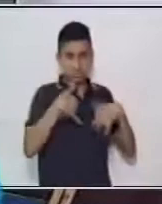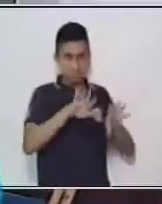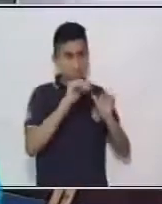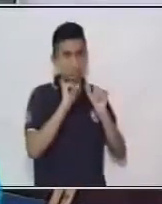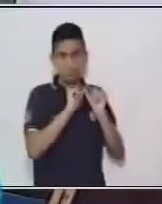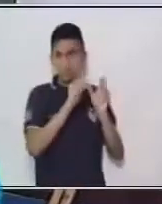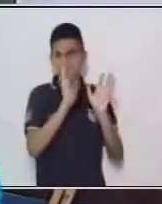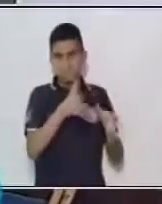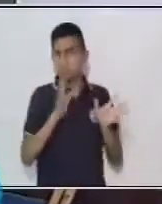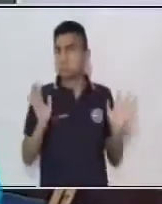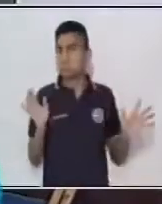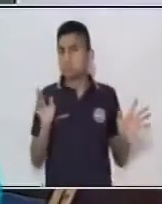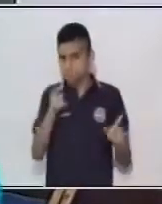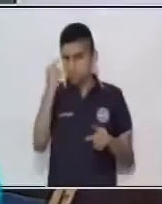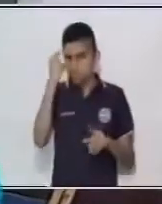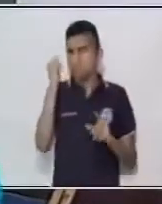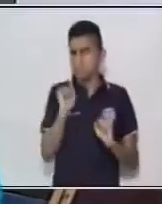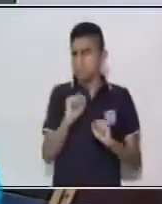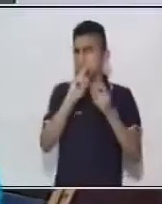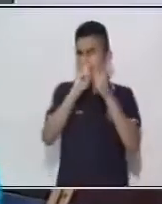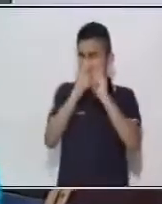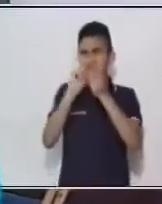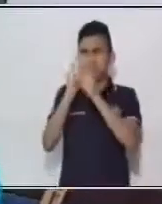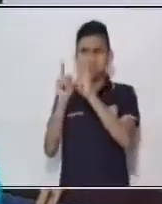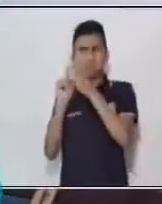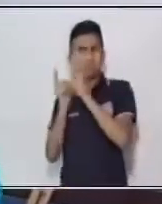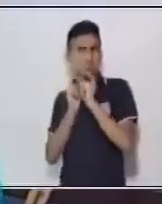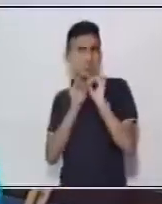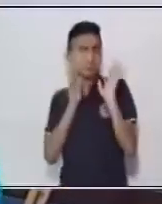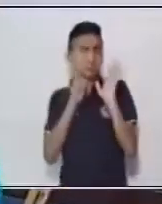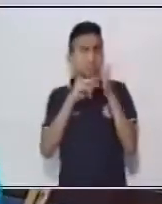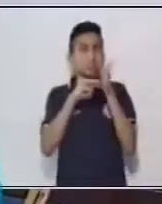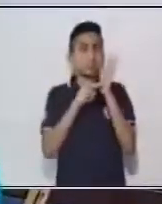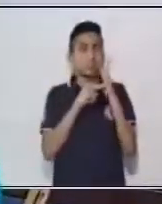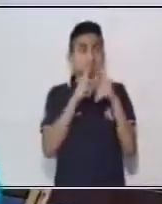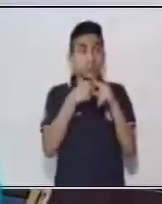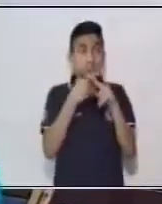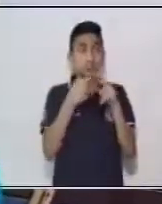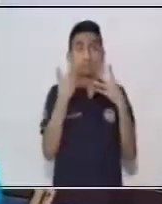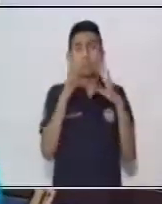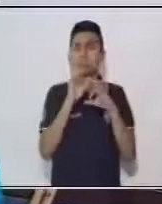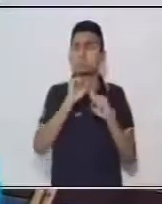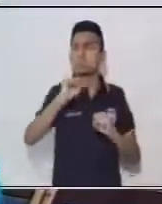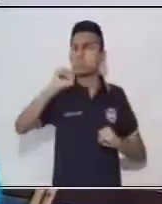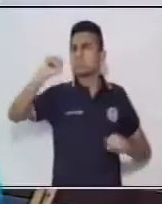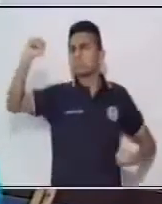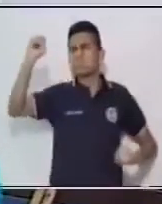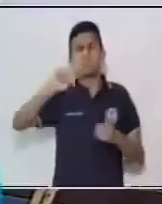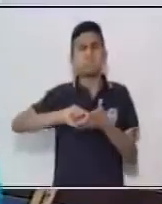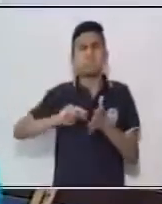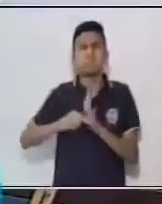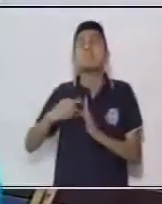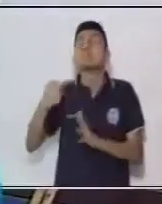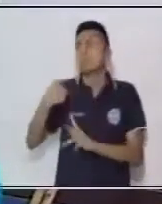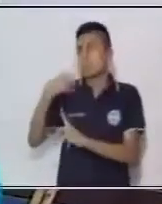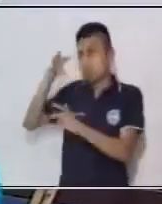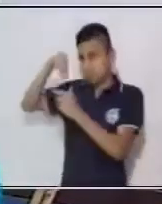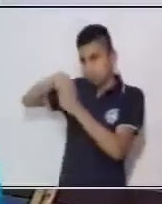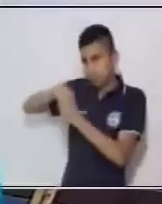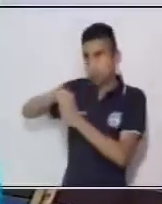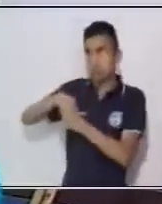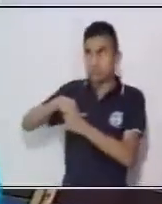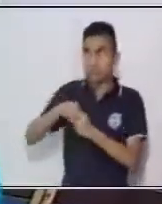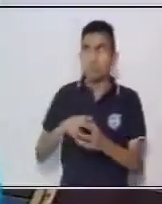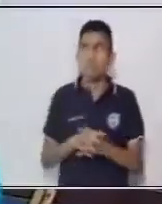das cuenta que va cambiando de significado y el verbo también? Cuando despertamos, es decir, estaba yo con